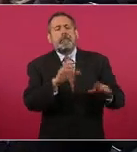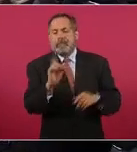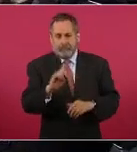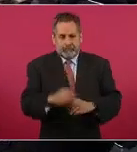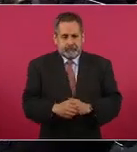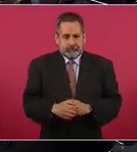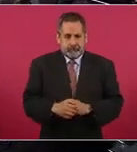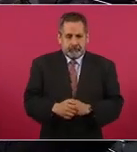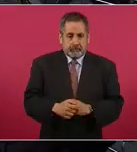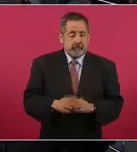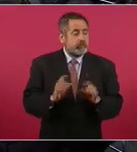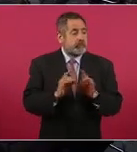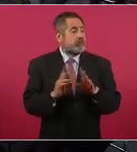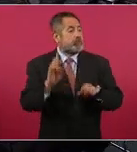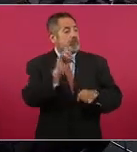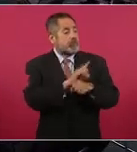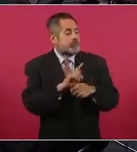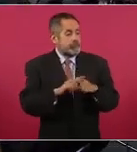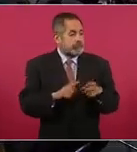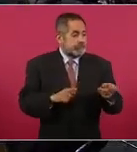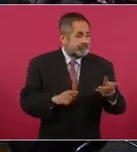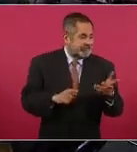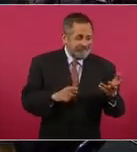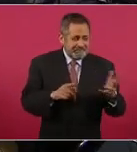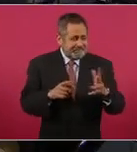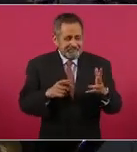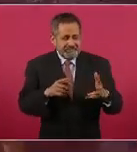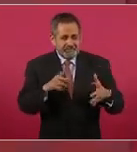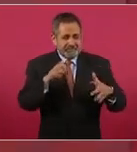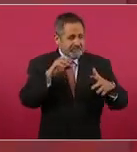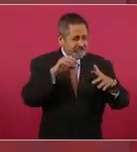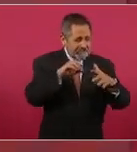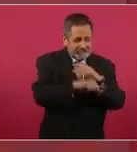no hay opciones,